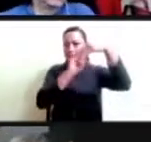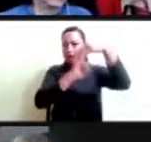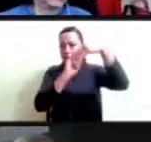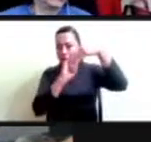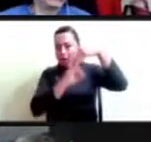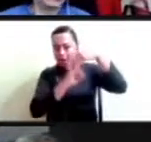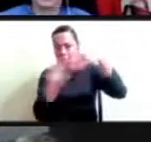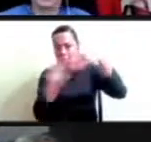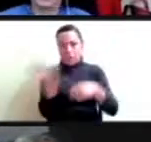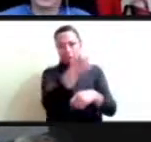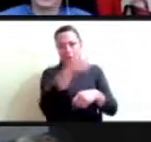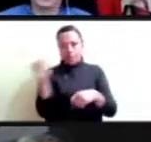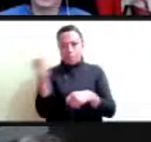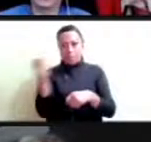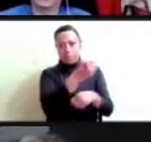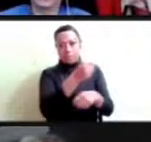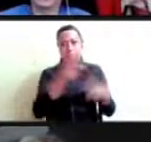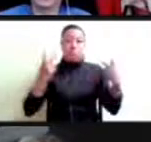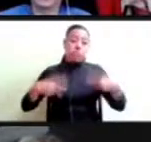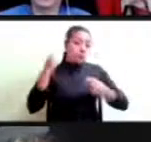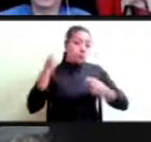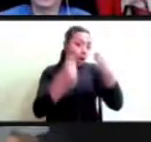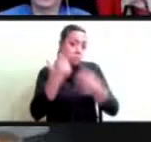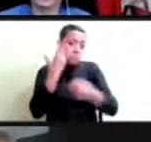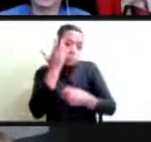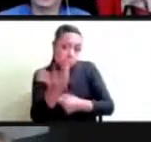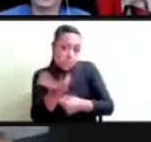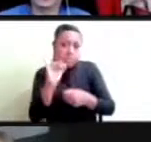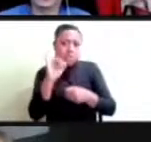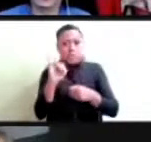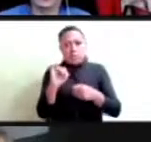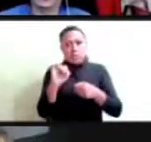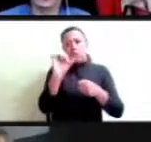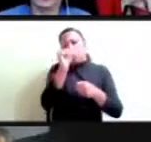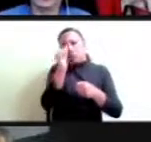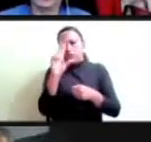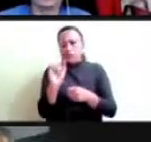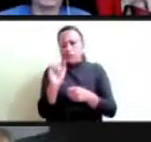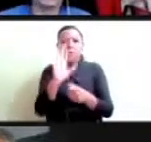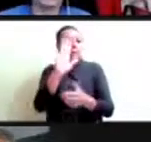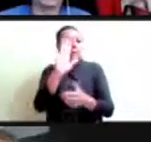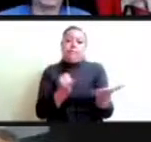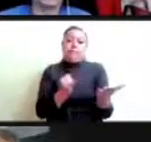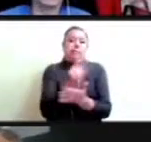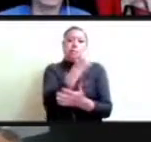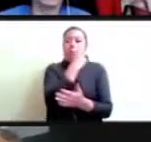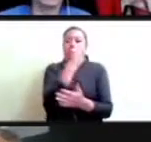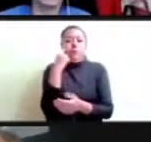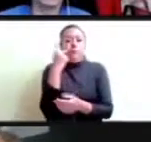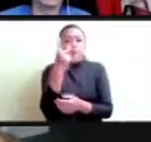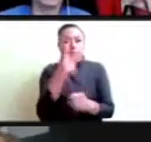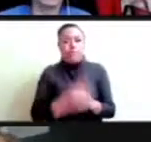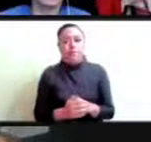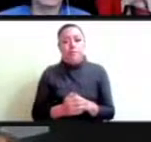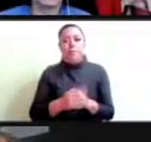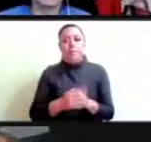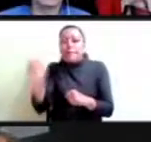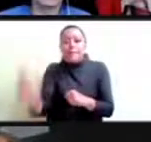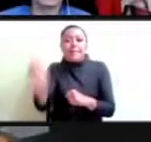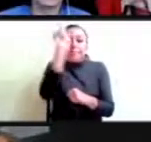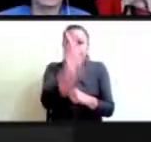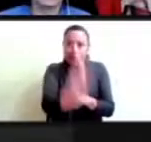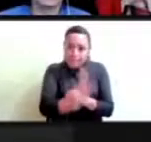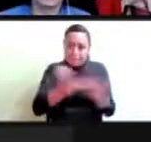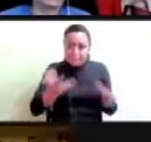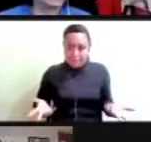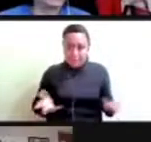pues no va. Y entonces es una llamada a misa, así se dice popularmente, para decir que quien quiere va y